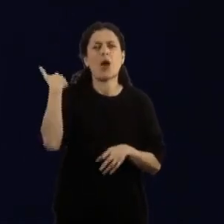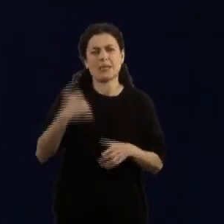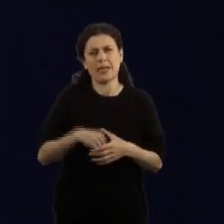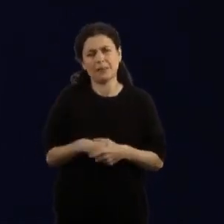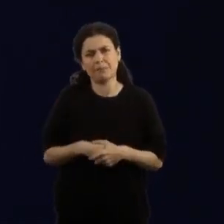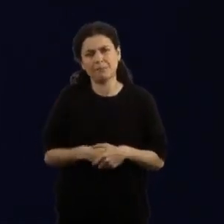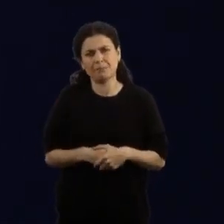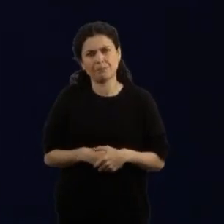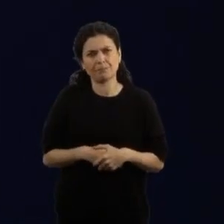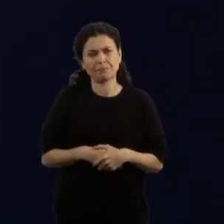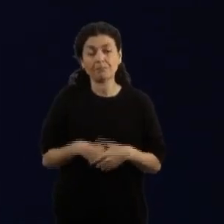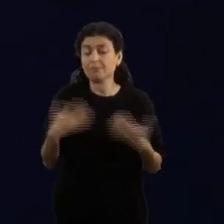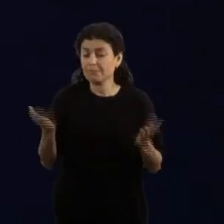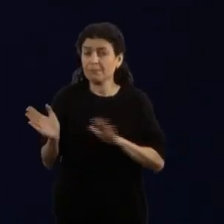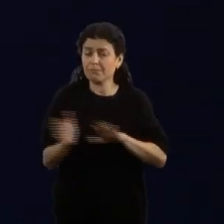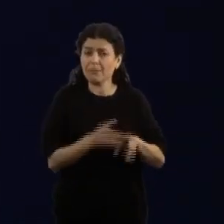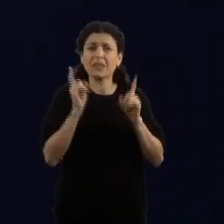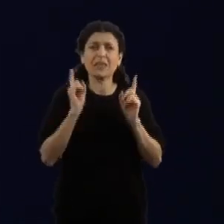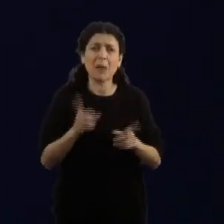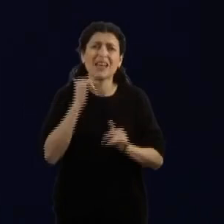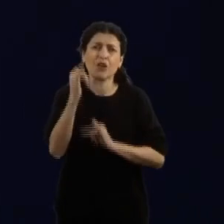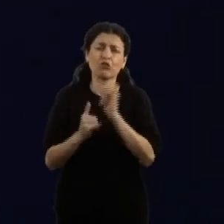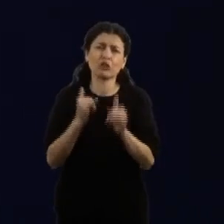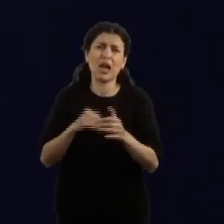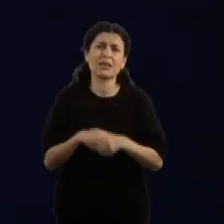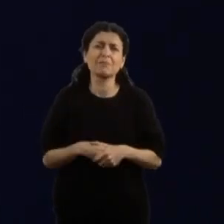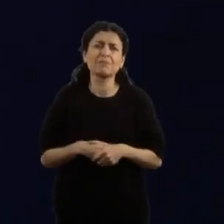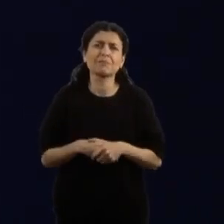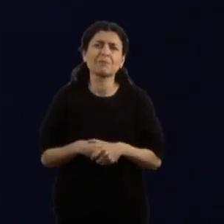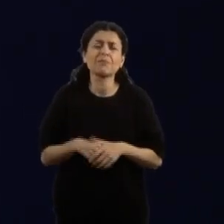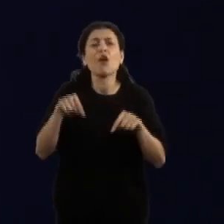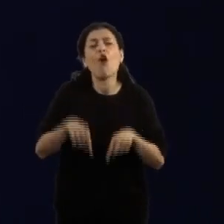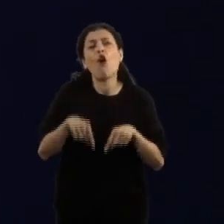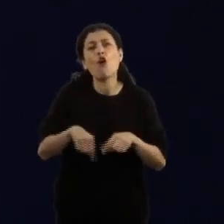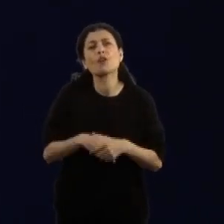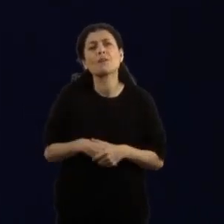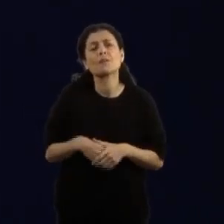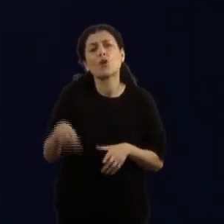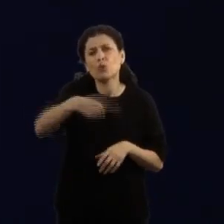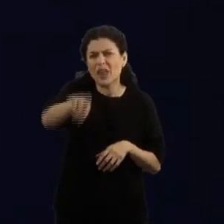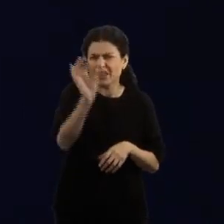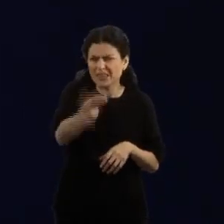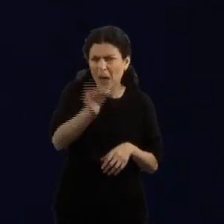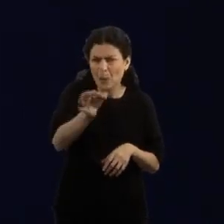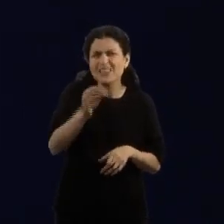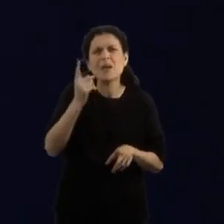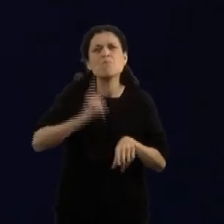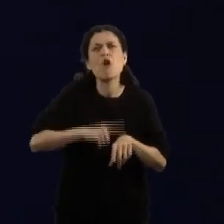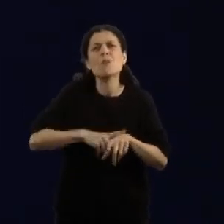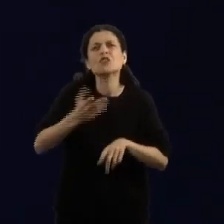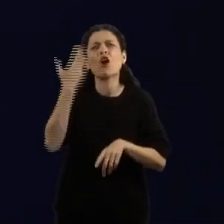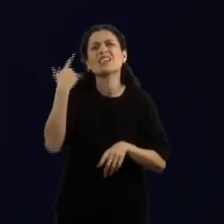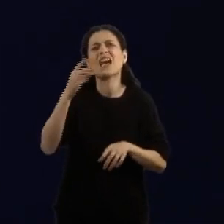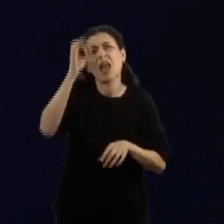ayer. En otro orden de cosas, comentarles que hoy, ya lo saben porque salió publicado en el boletín